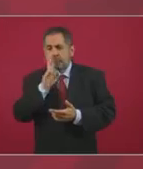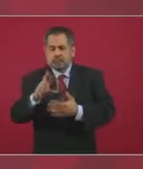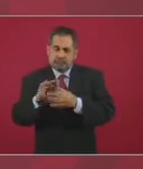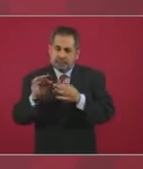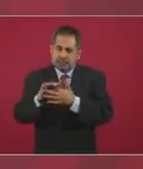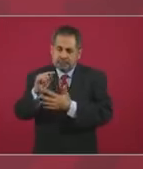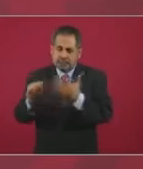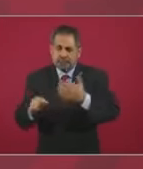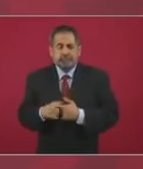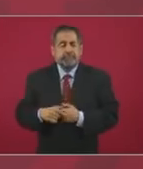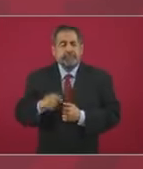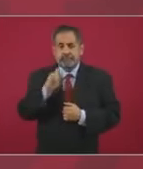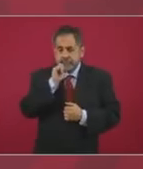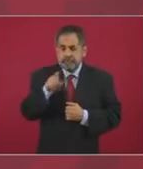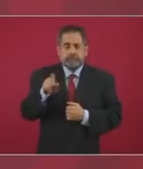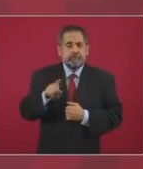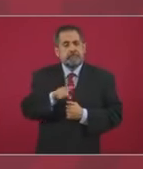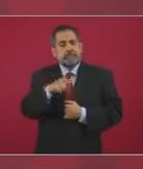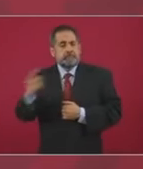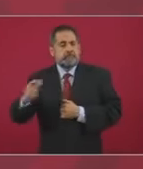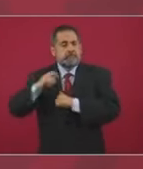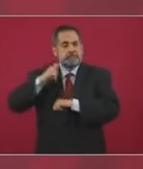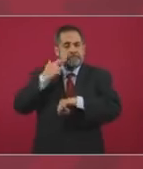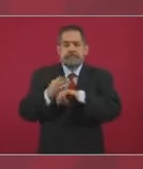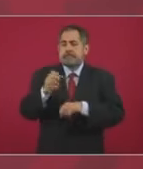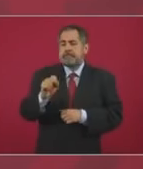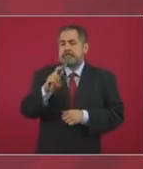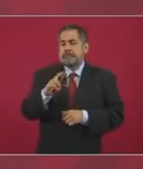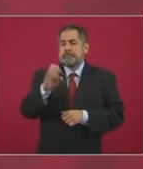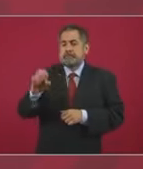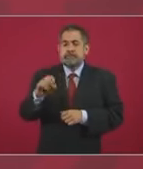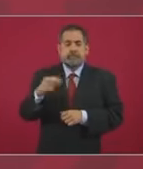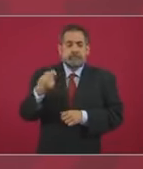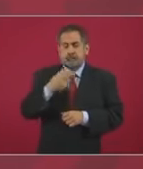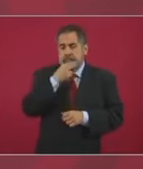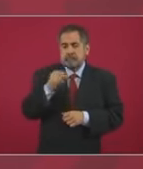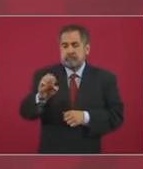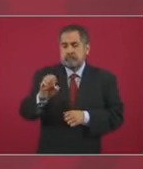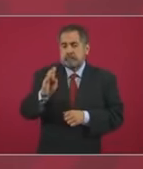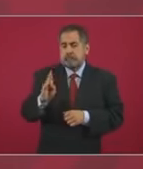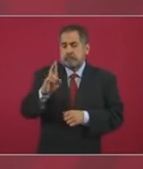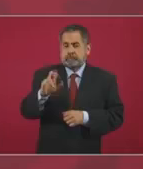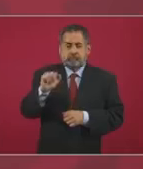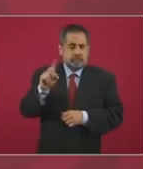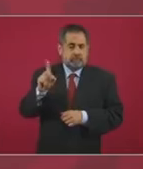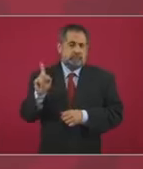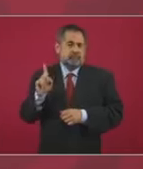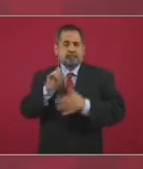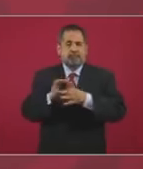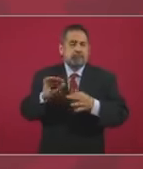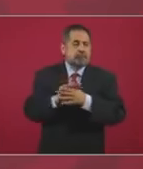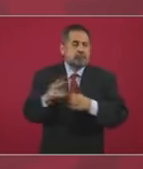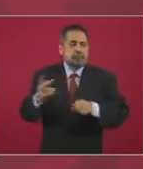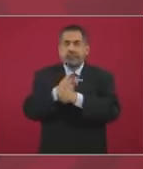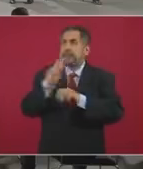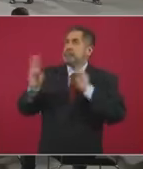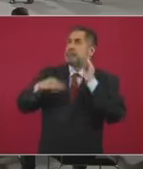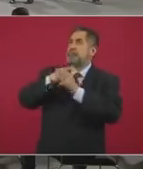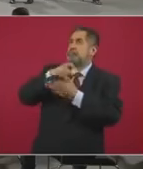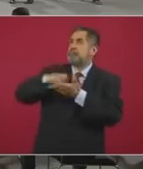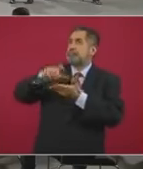señor presidente, el canciller Ebrard nos señalará el camino de las vacunas. Muchas